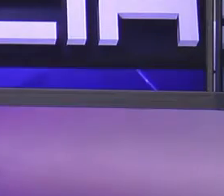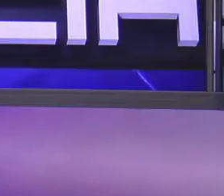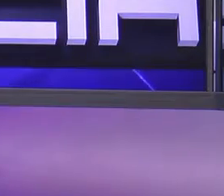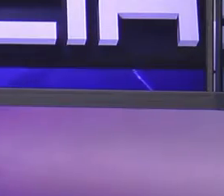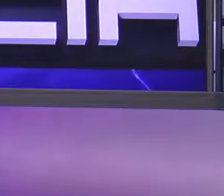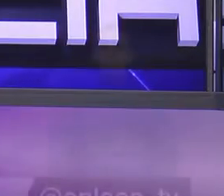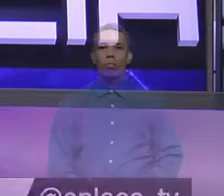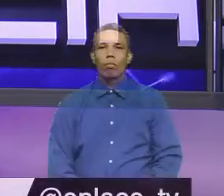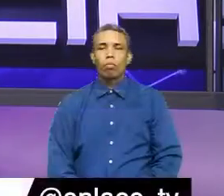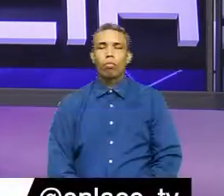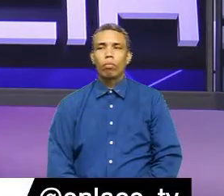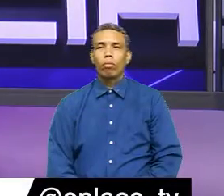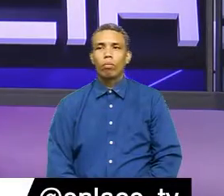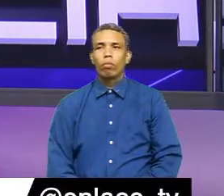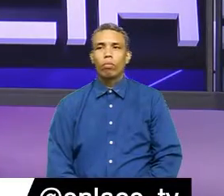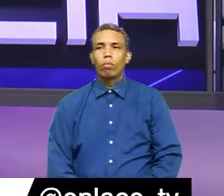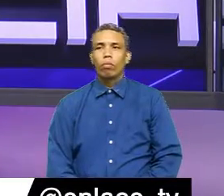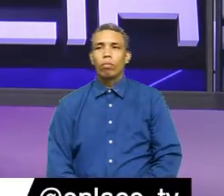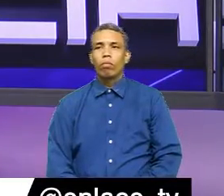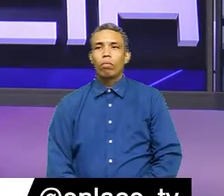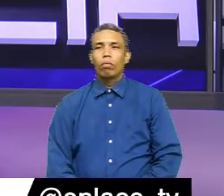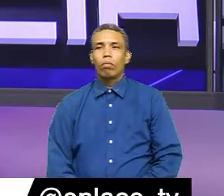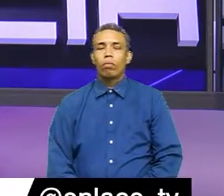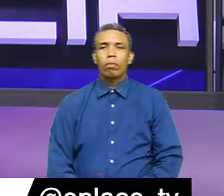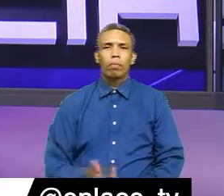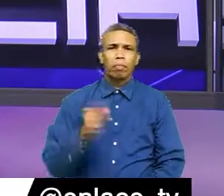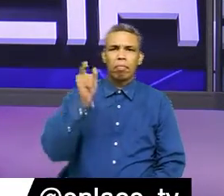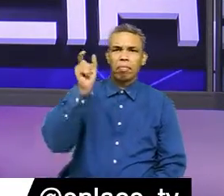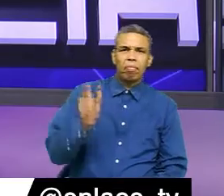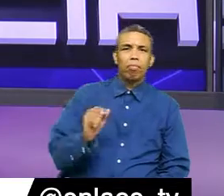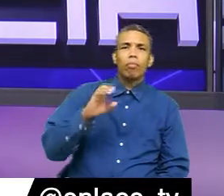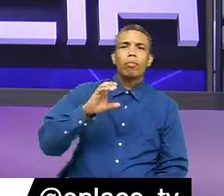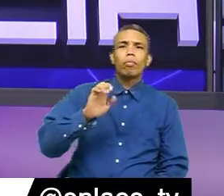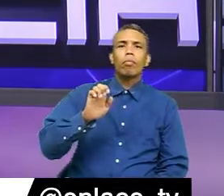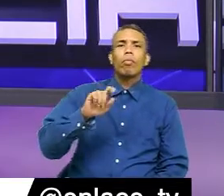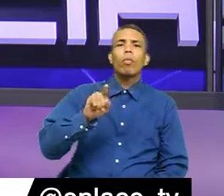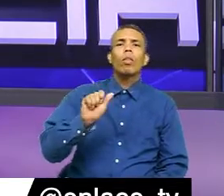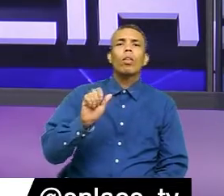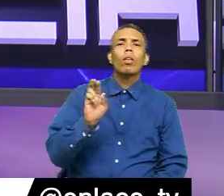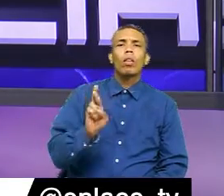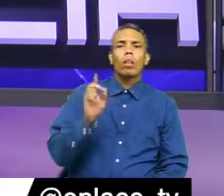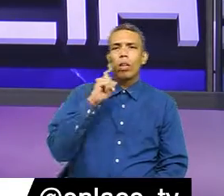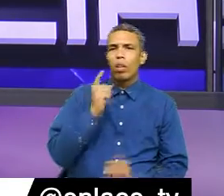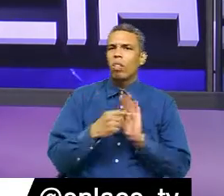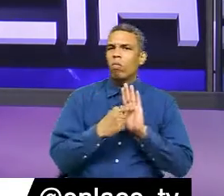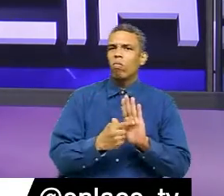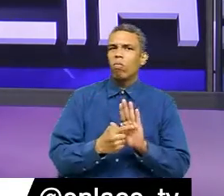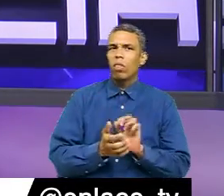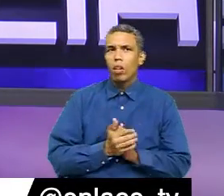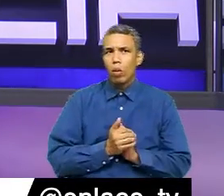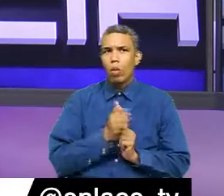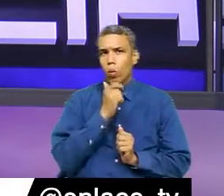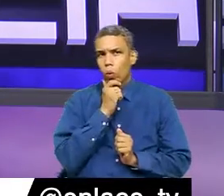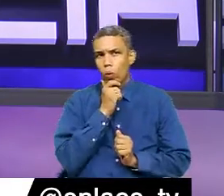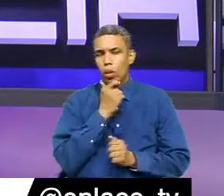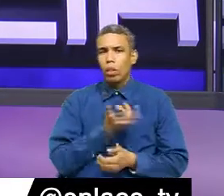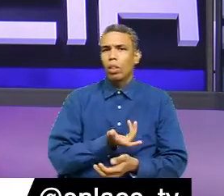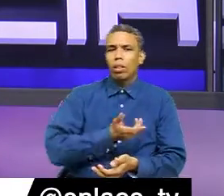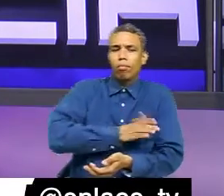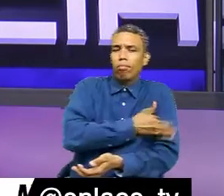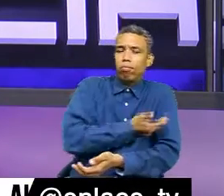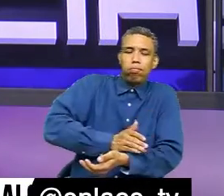Y a esta hora, César Castro de Arilles Estéreo nos presenta el top 3 de las canciones más escuchadas por los barranqueños durante la semana.